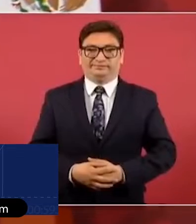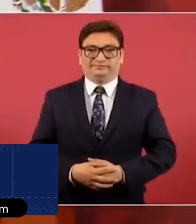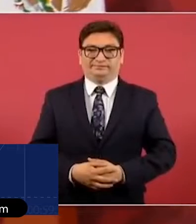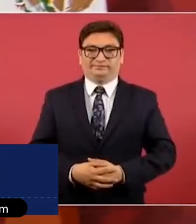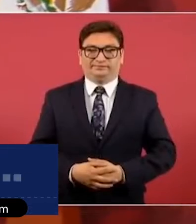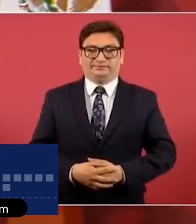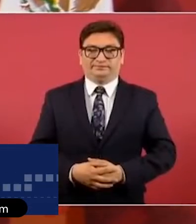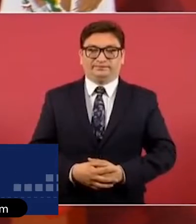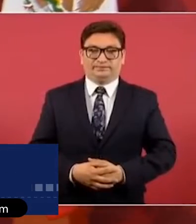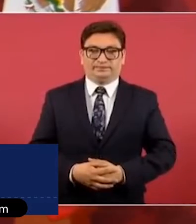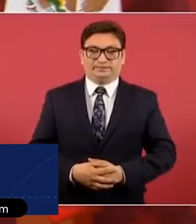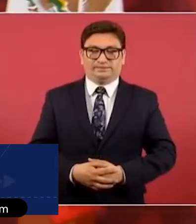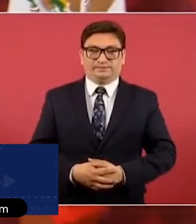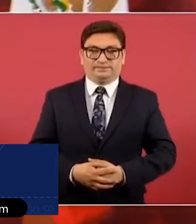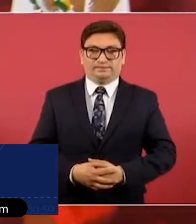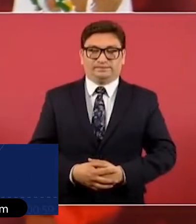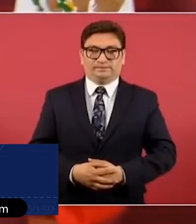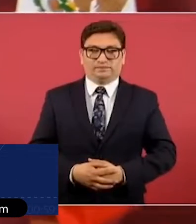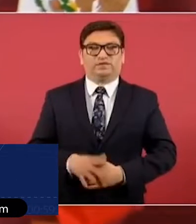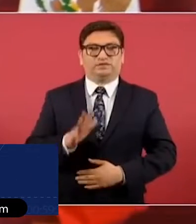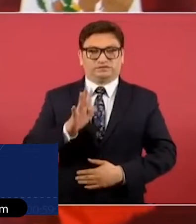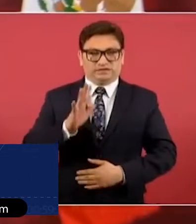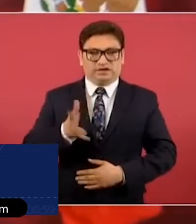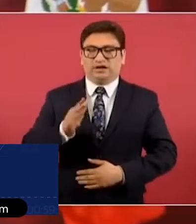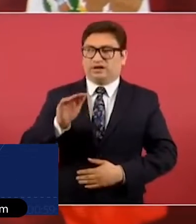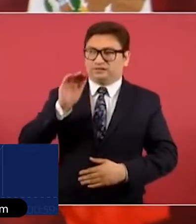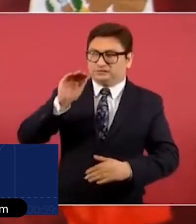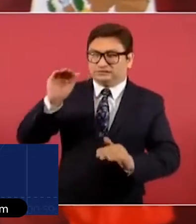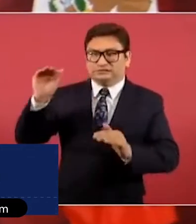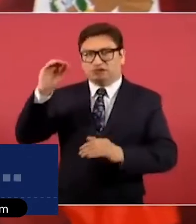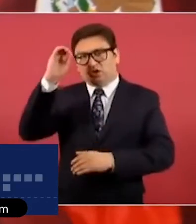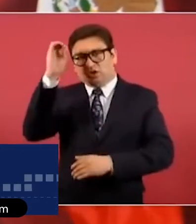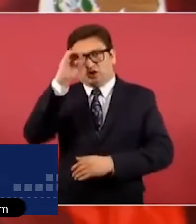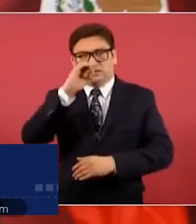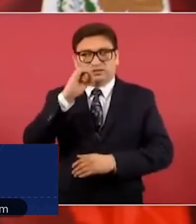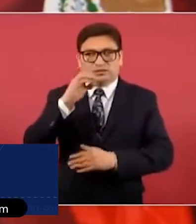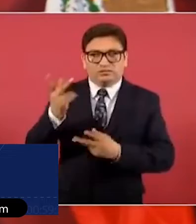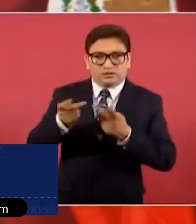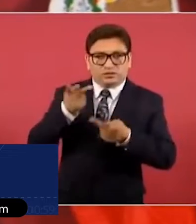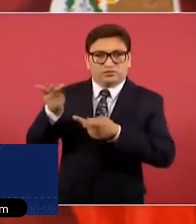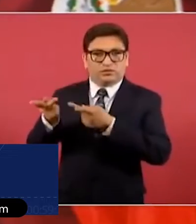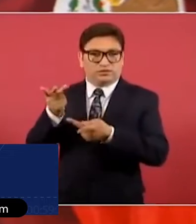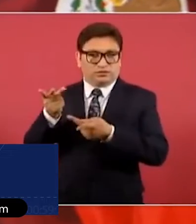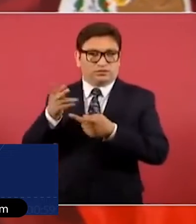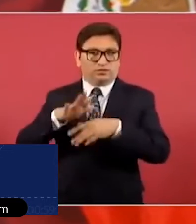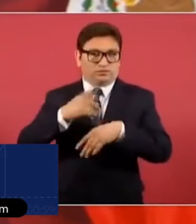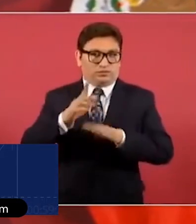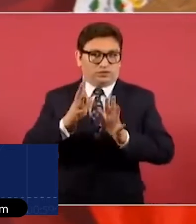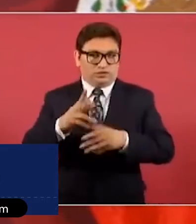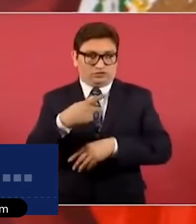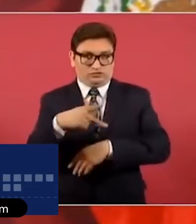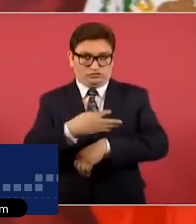ya se ha pedido opinión porque así lo solicitaron los